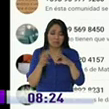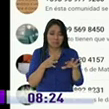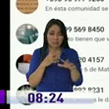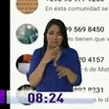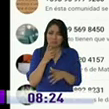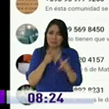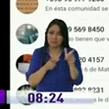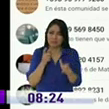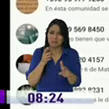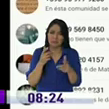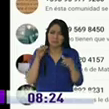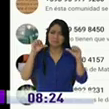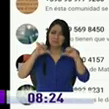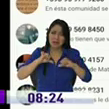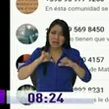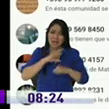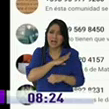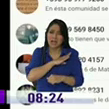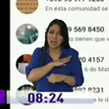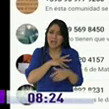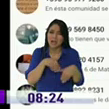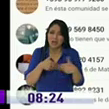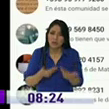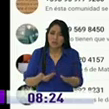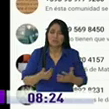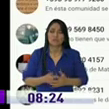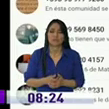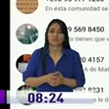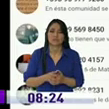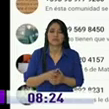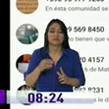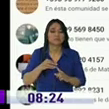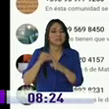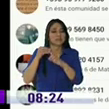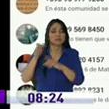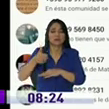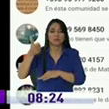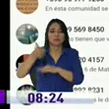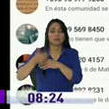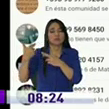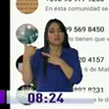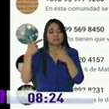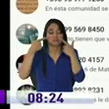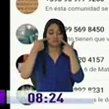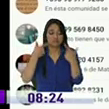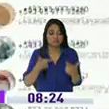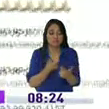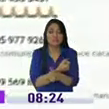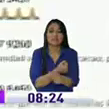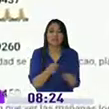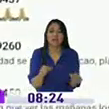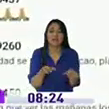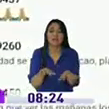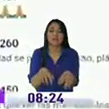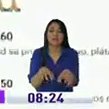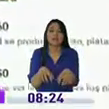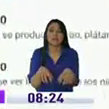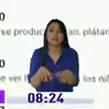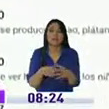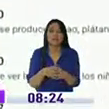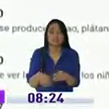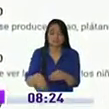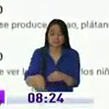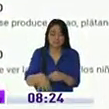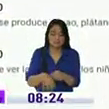tan insensible. Pido de manera muy especial a autoridades competentes para que rescaten a estas perritas y a sus cachorros que están en el